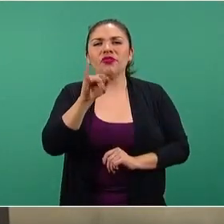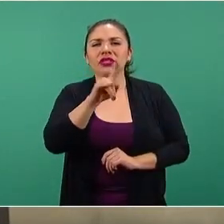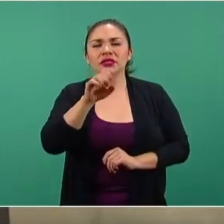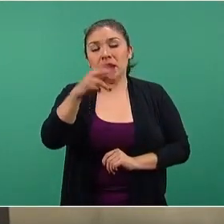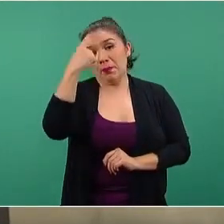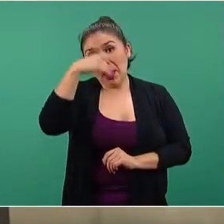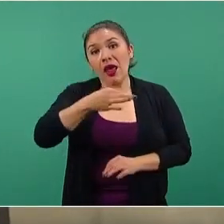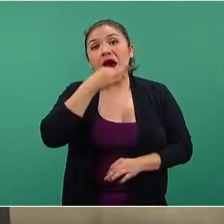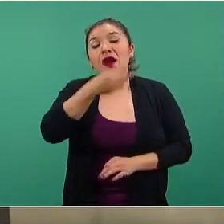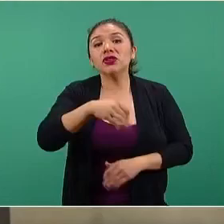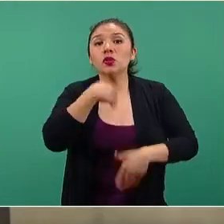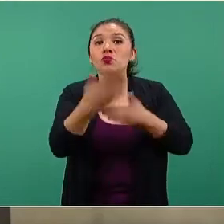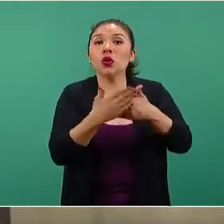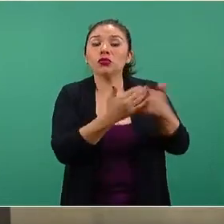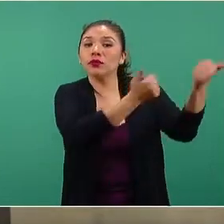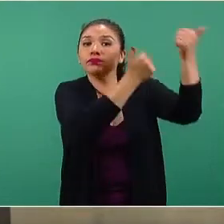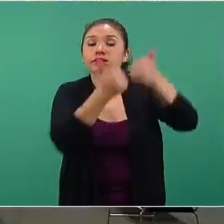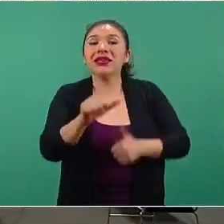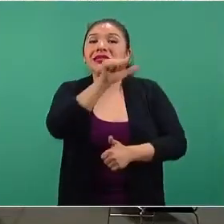la entrega de